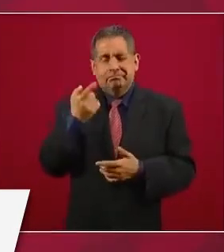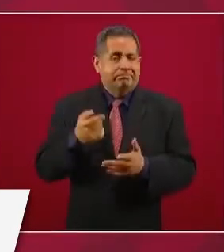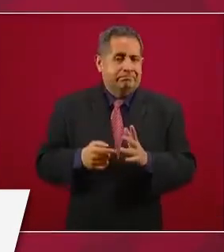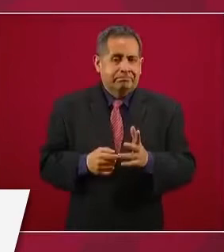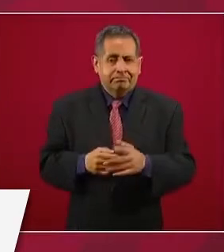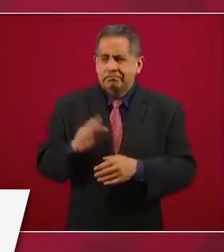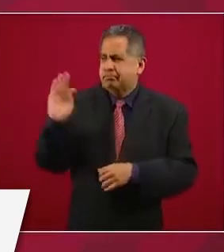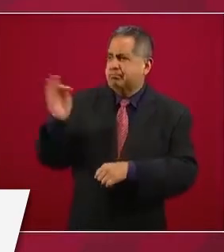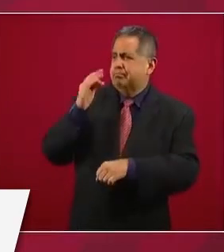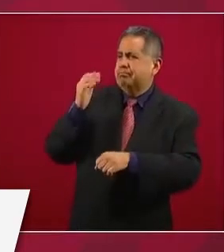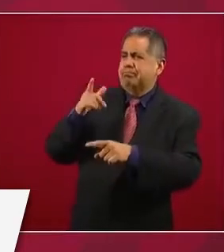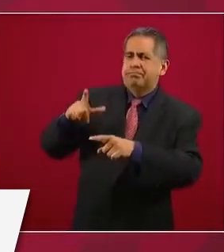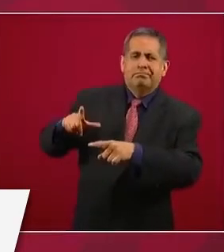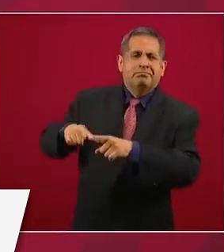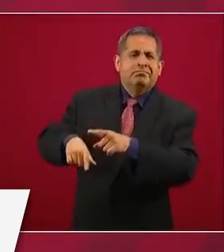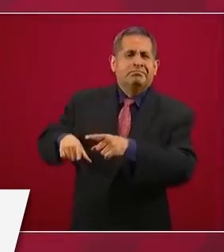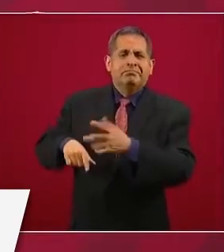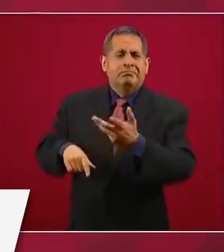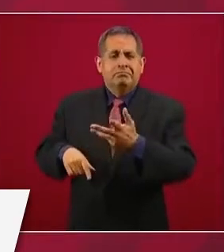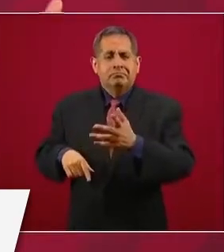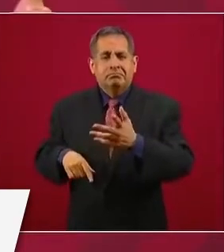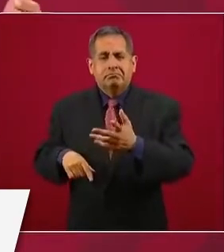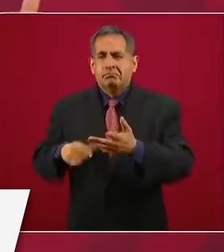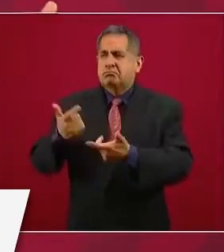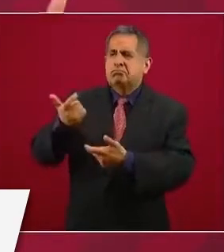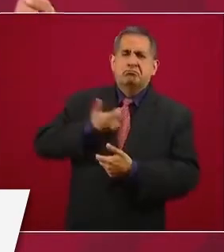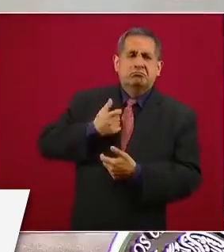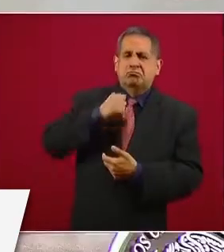la federación no nos da